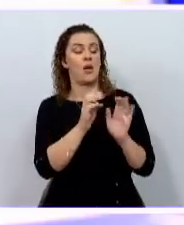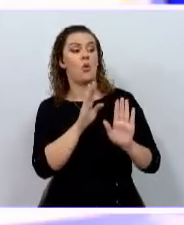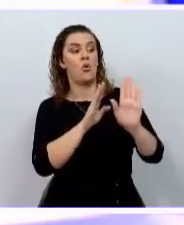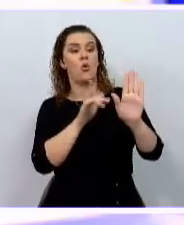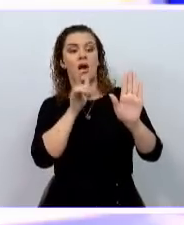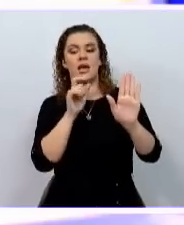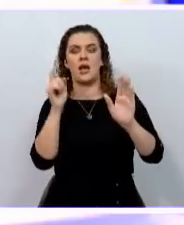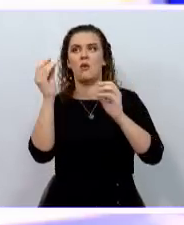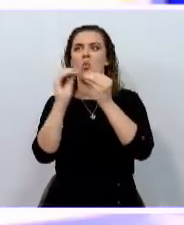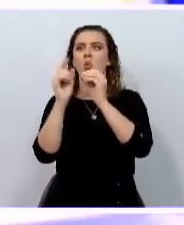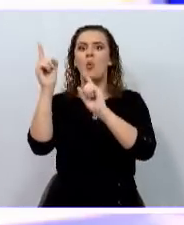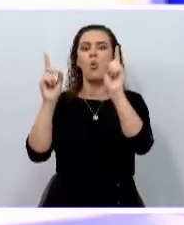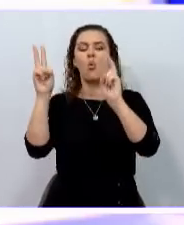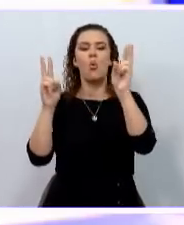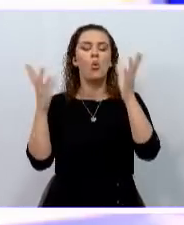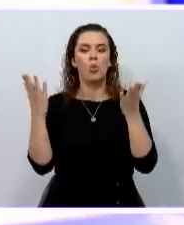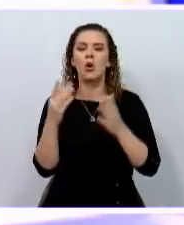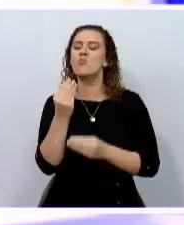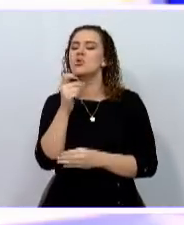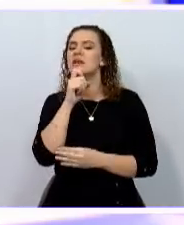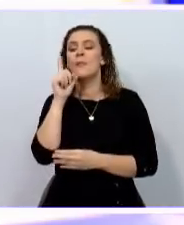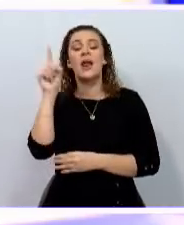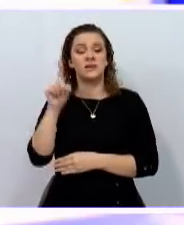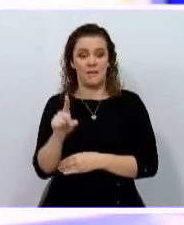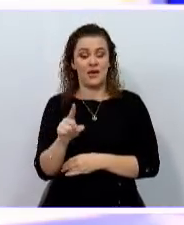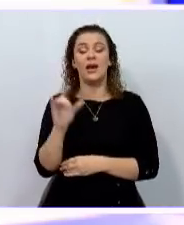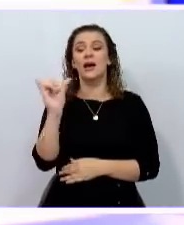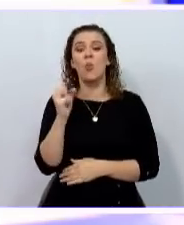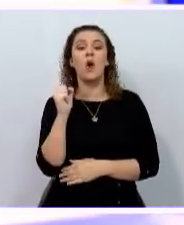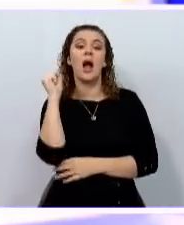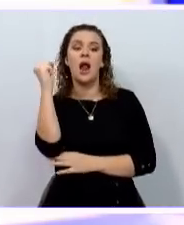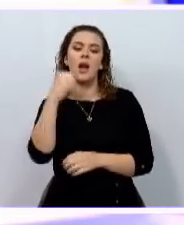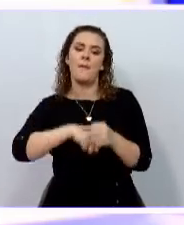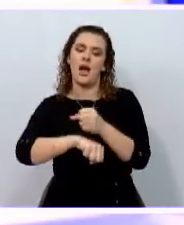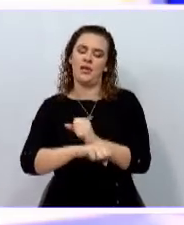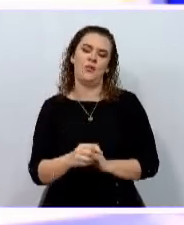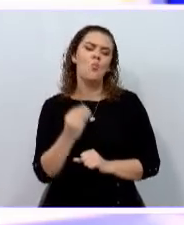frente que del marcador en Sí o sea va a ser muy difícil para esa prisa inclusive ganar el partido muy difícil